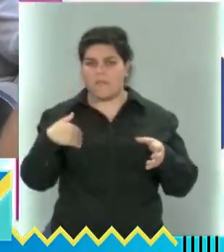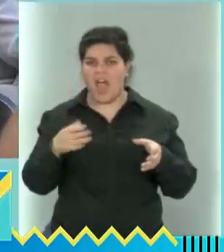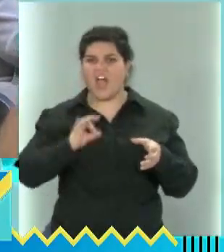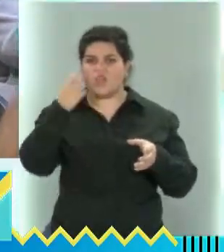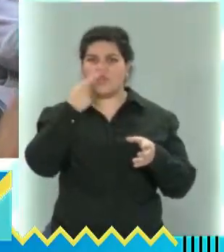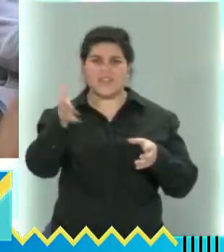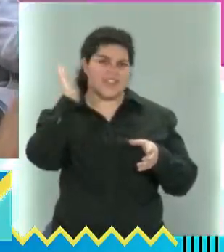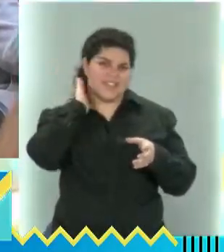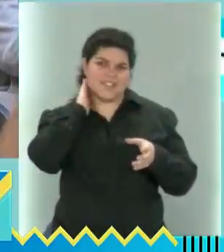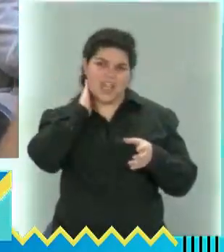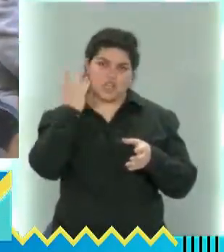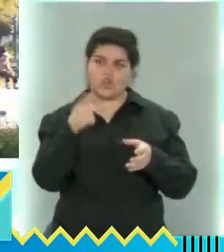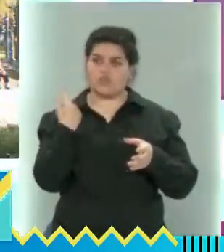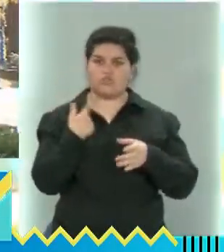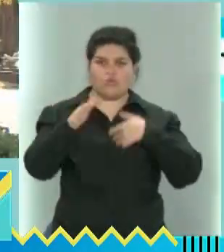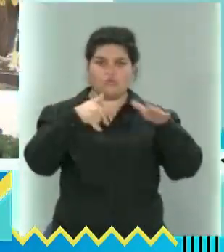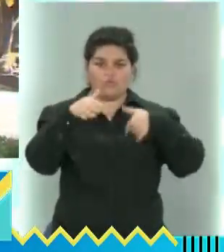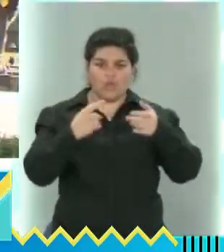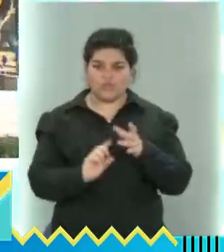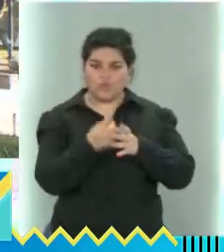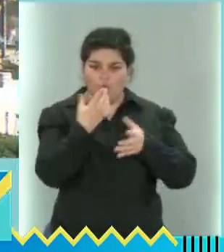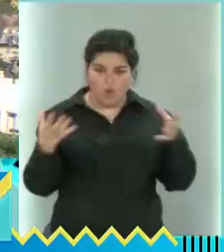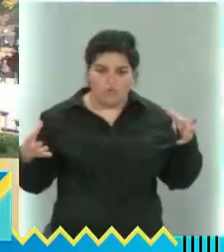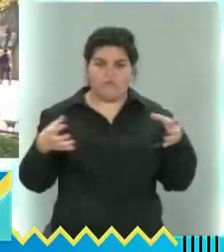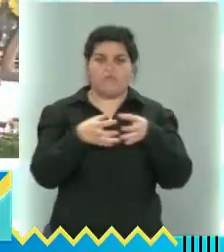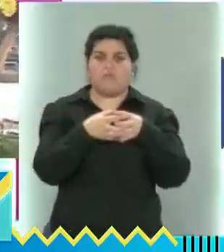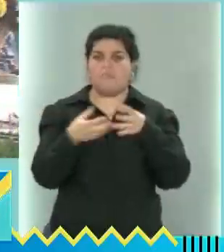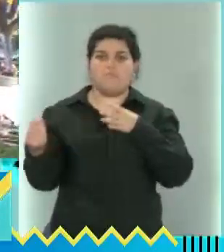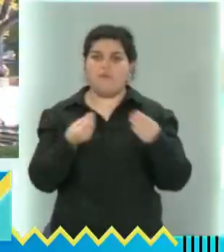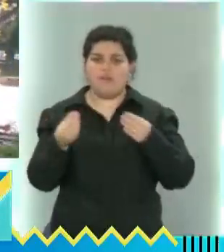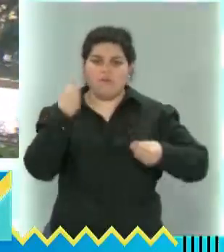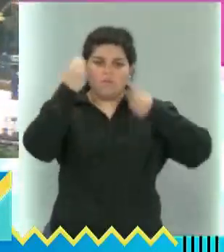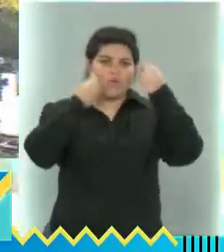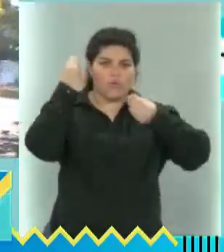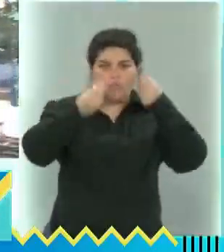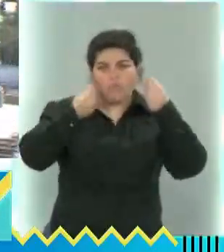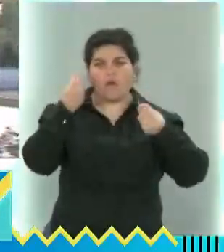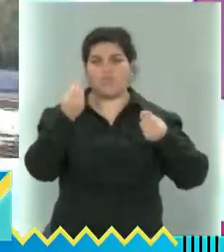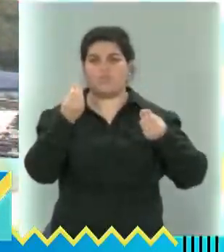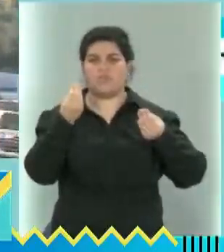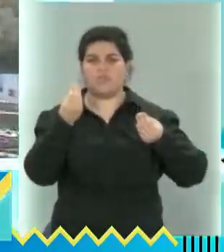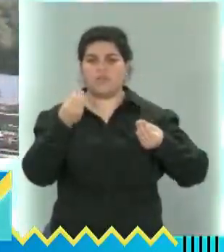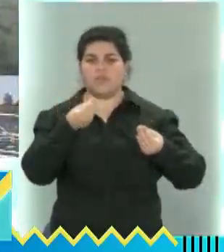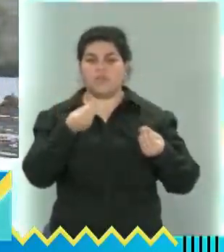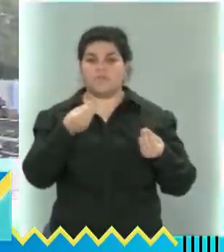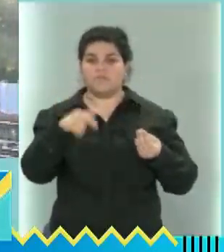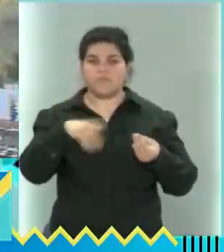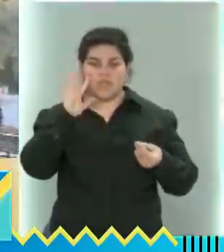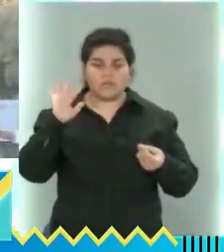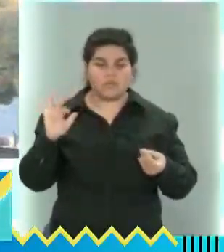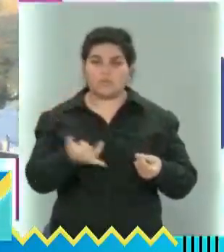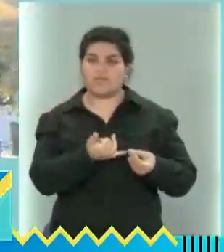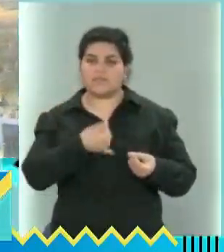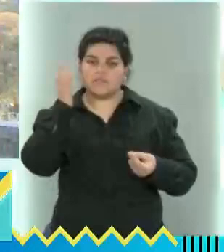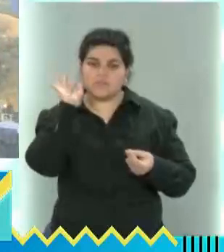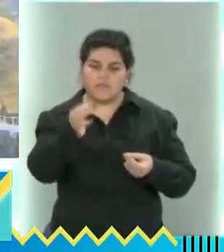que nos convoca justamente eso, valga la redundancia, el hecho y la preocupación de ver qué está pasando, de todo esto que se